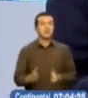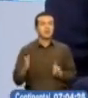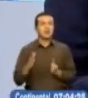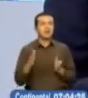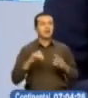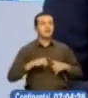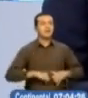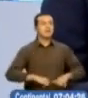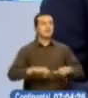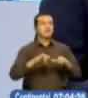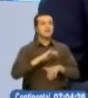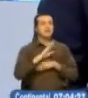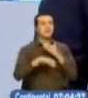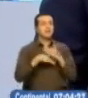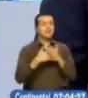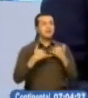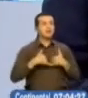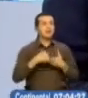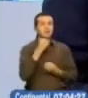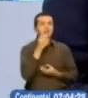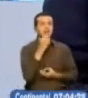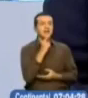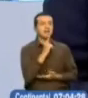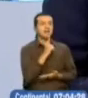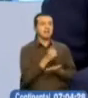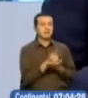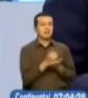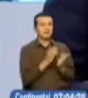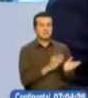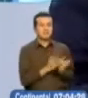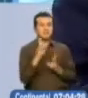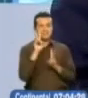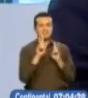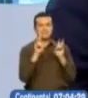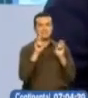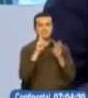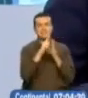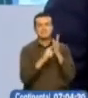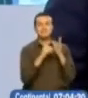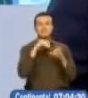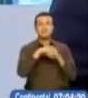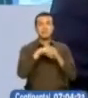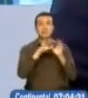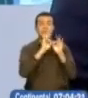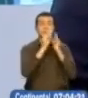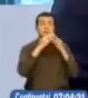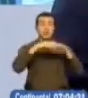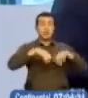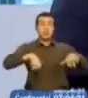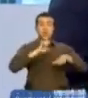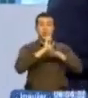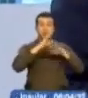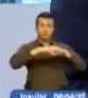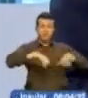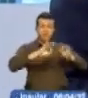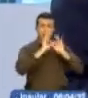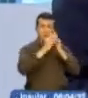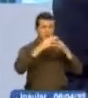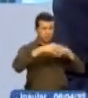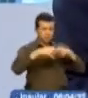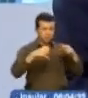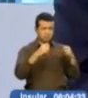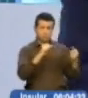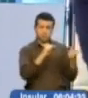sociales e incluso ha generado ciertas divisiones al interior de las familias ecuatorianas. ¿Esto es el